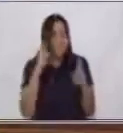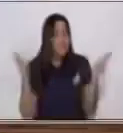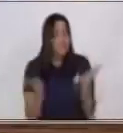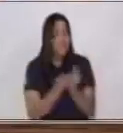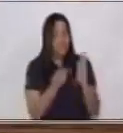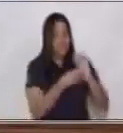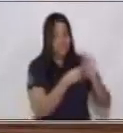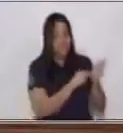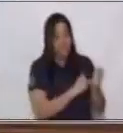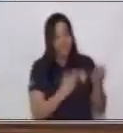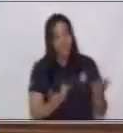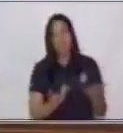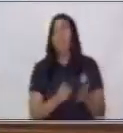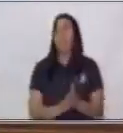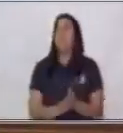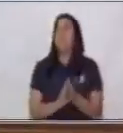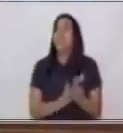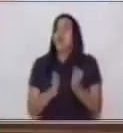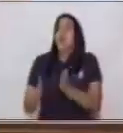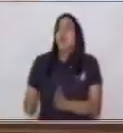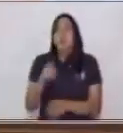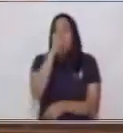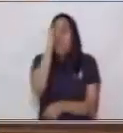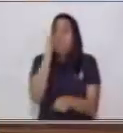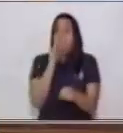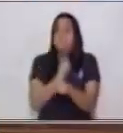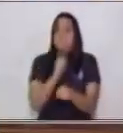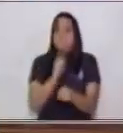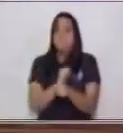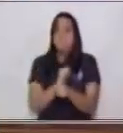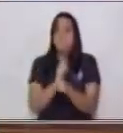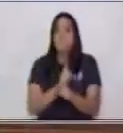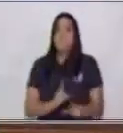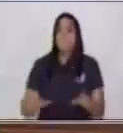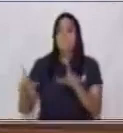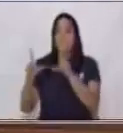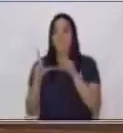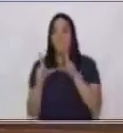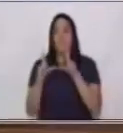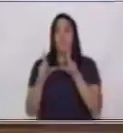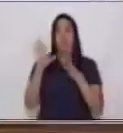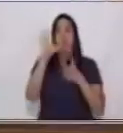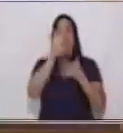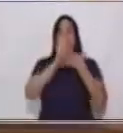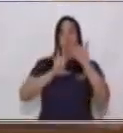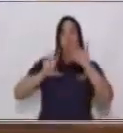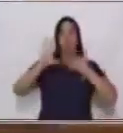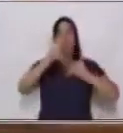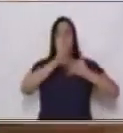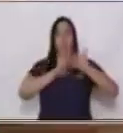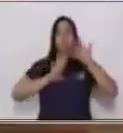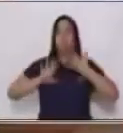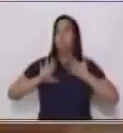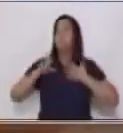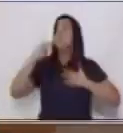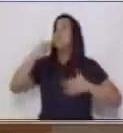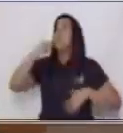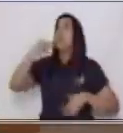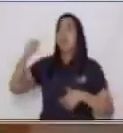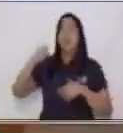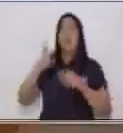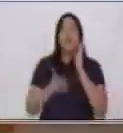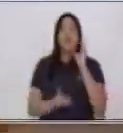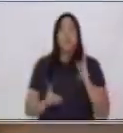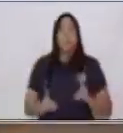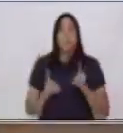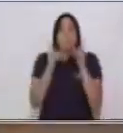Y entonces vamos a trabajar este mapa para que vayamos desarrollando poco a